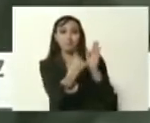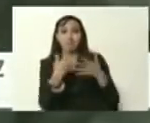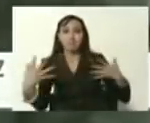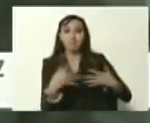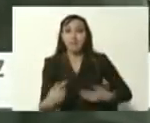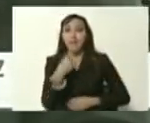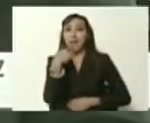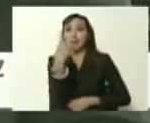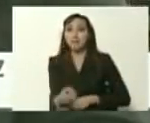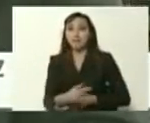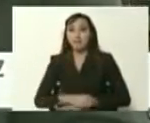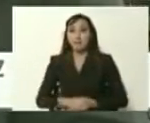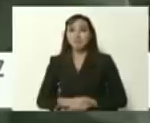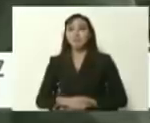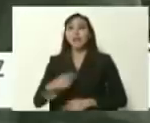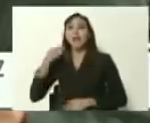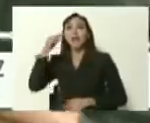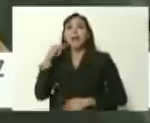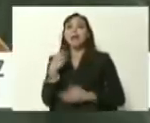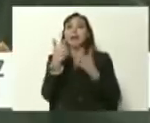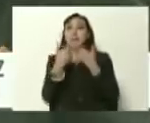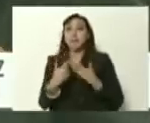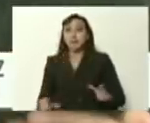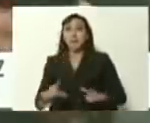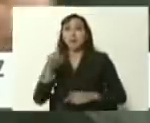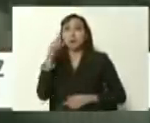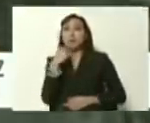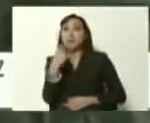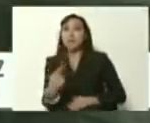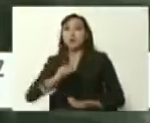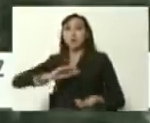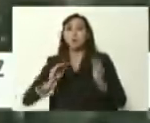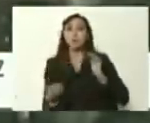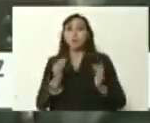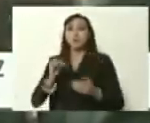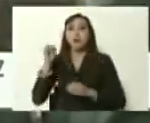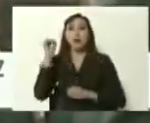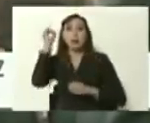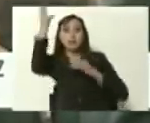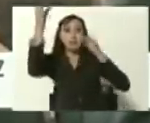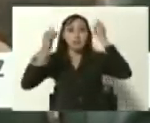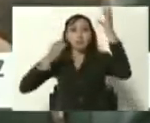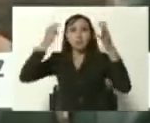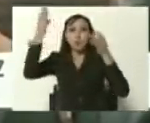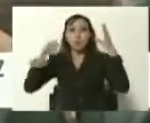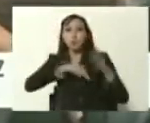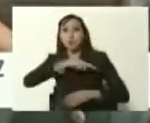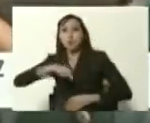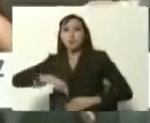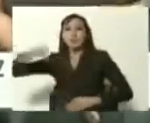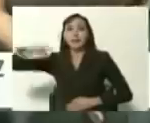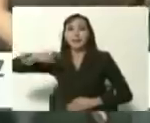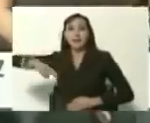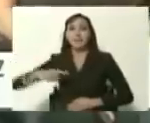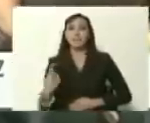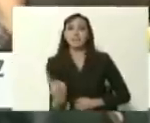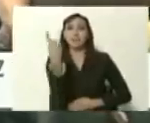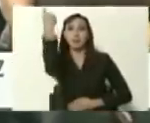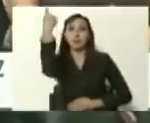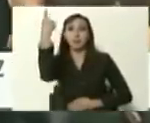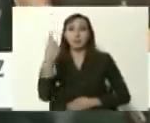nuestro libertador dijo, moral y luces son nuestras